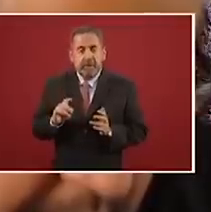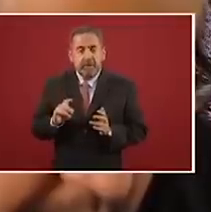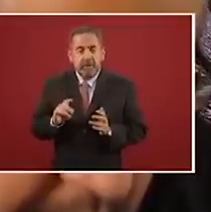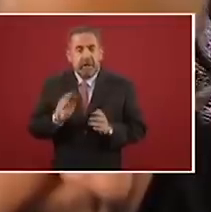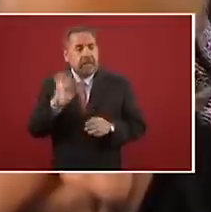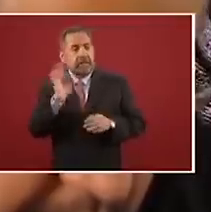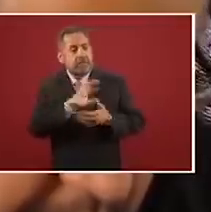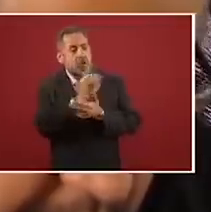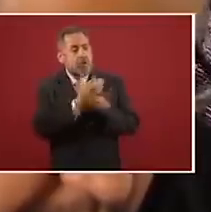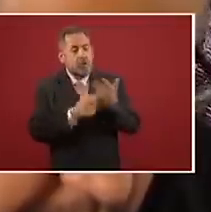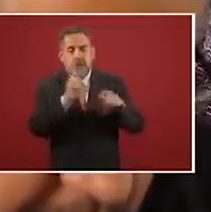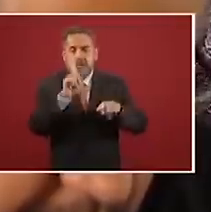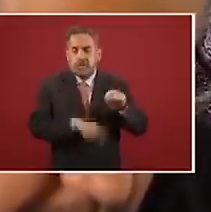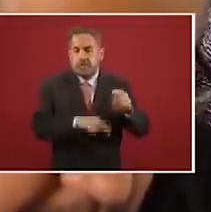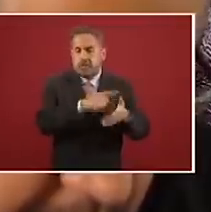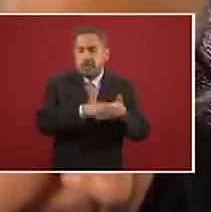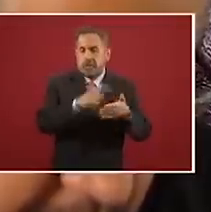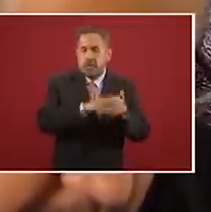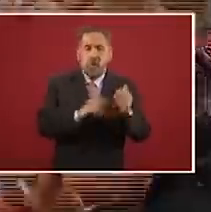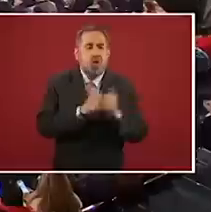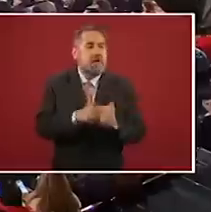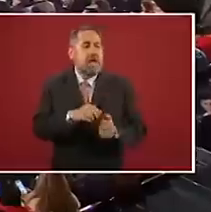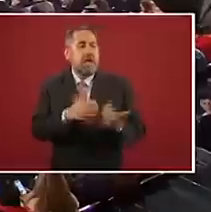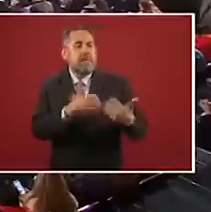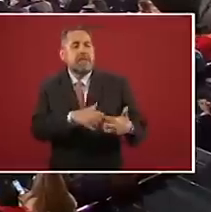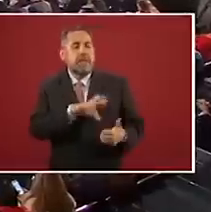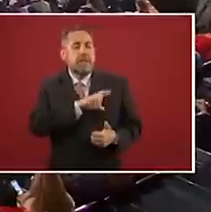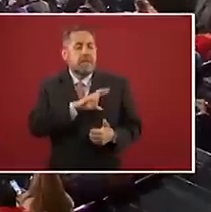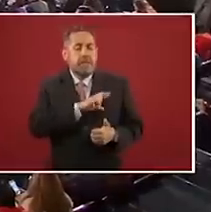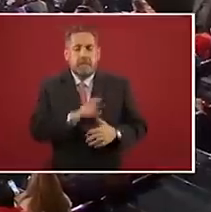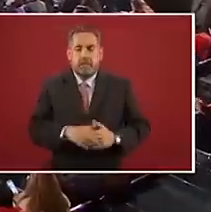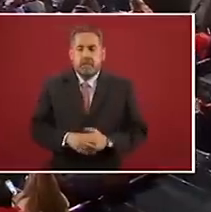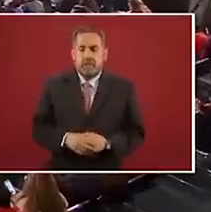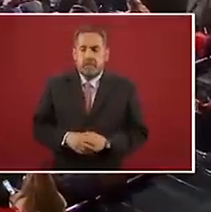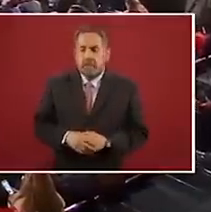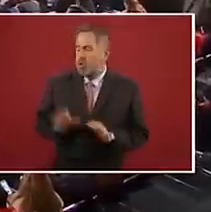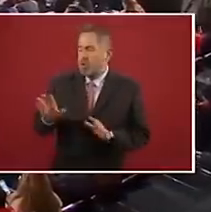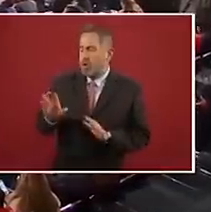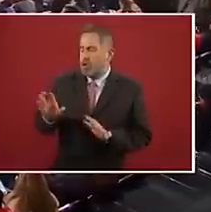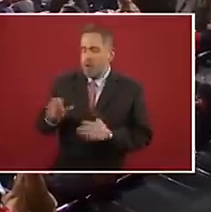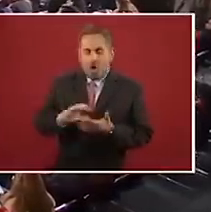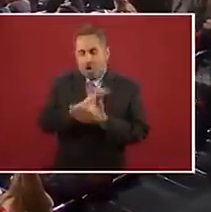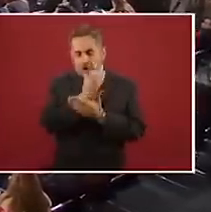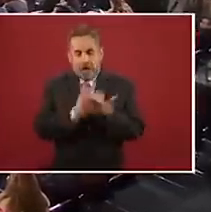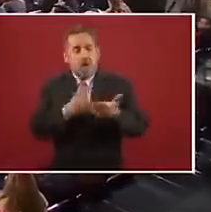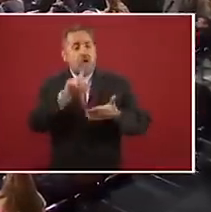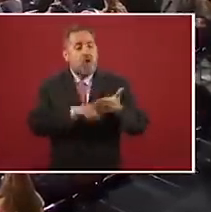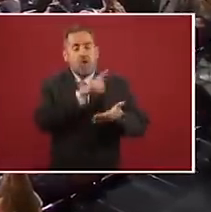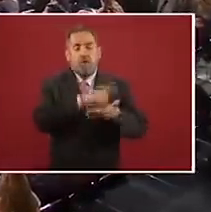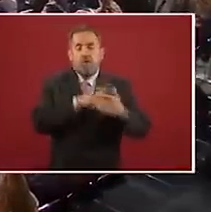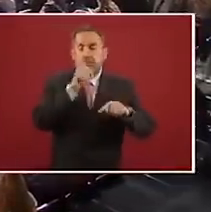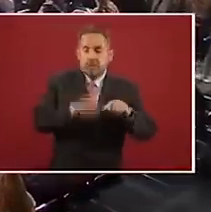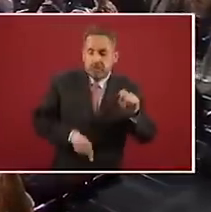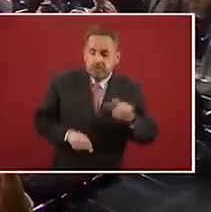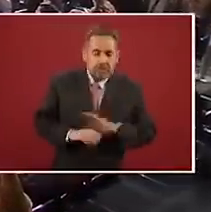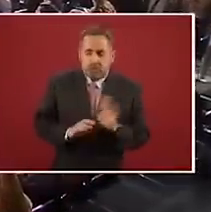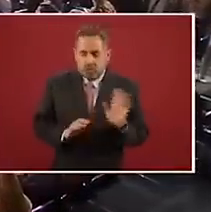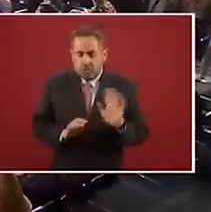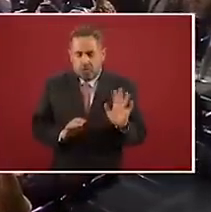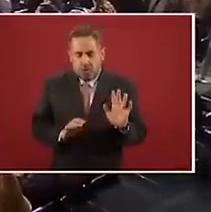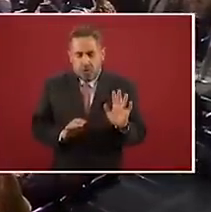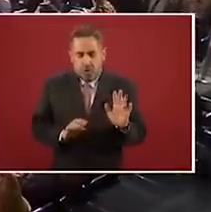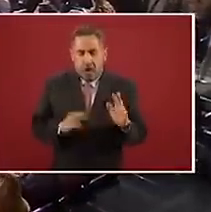eliminar contratos que ya tienen con empresas privadas de energía renovable. No, no se van a eliminar contratos, se van a revisar algunos